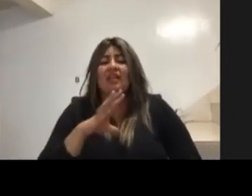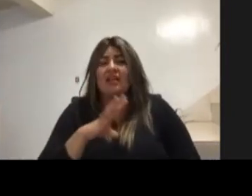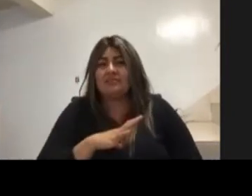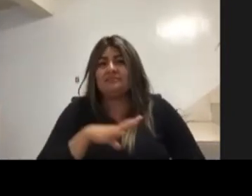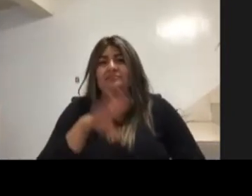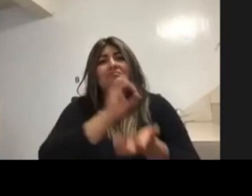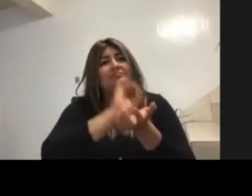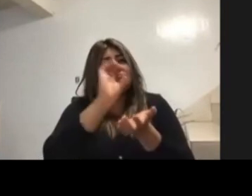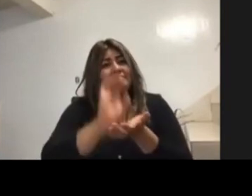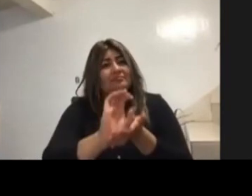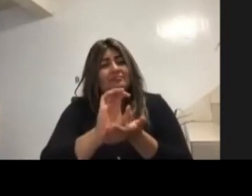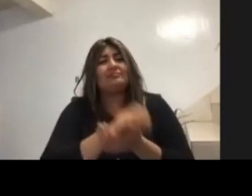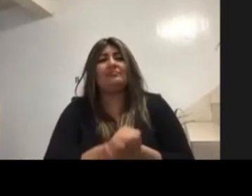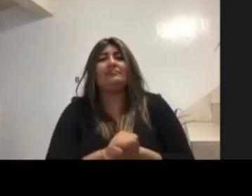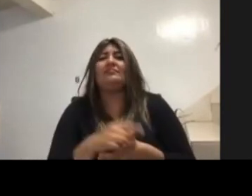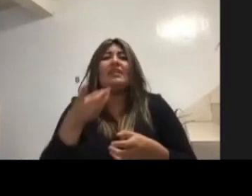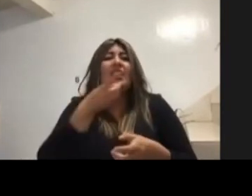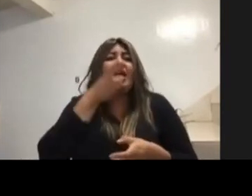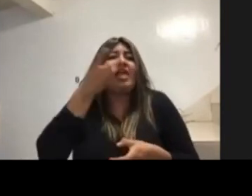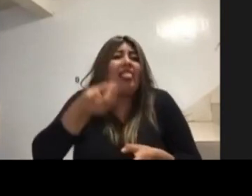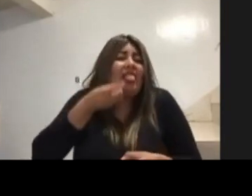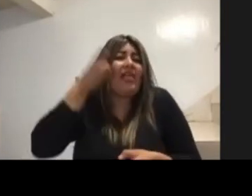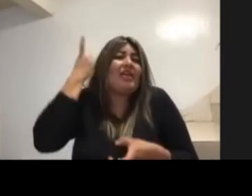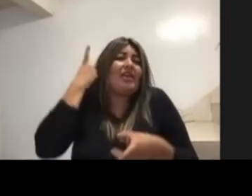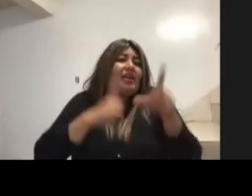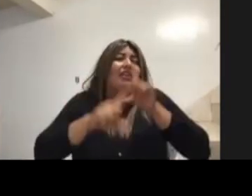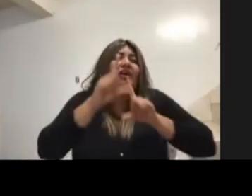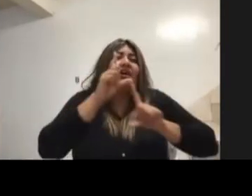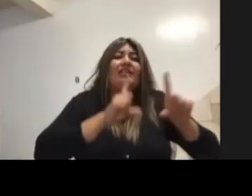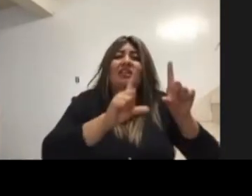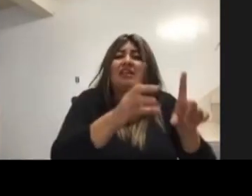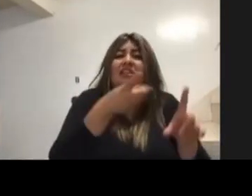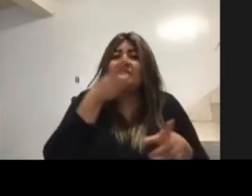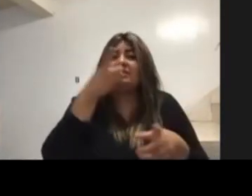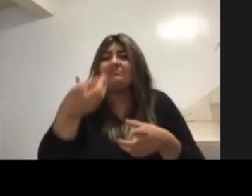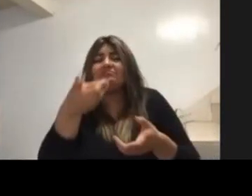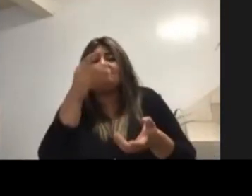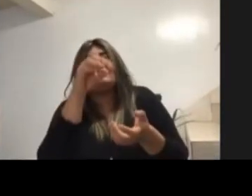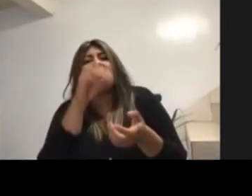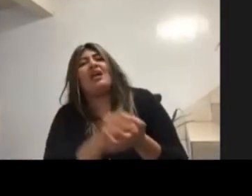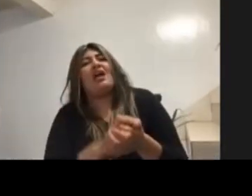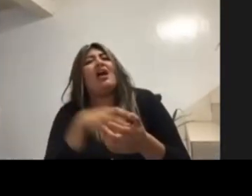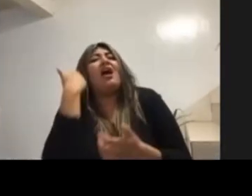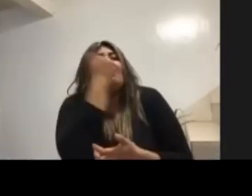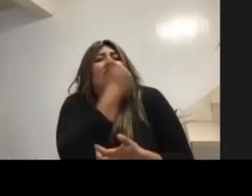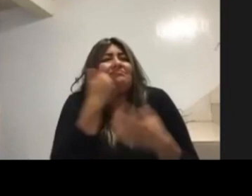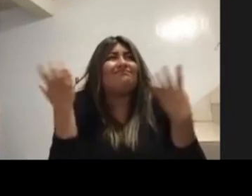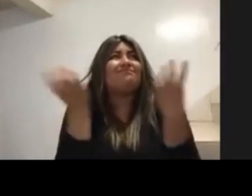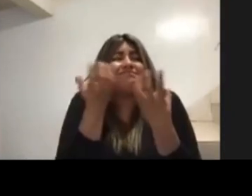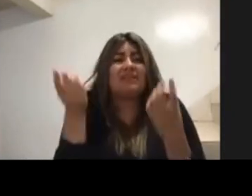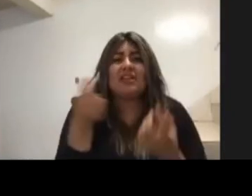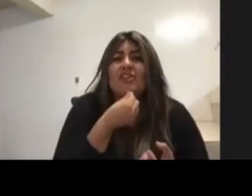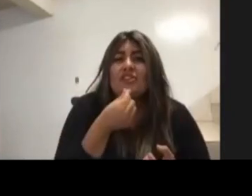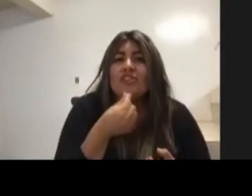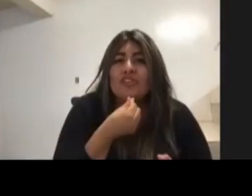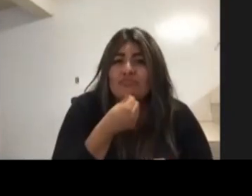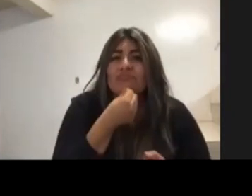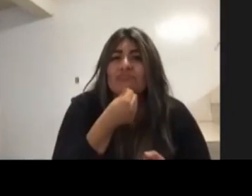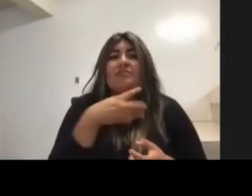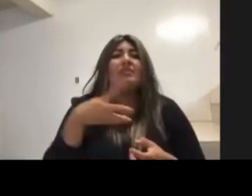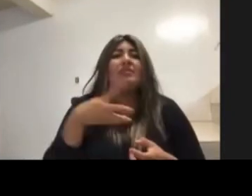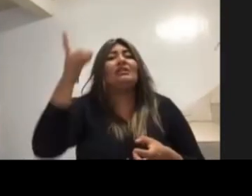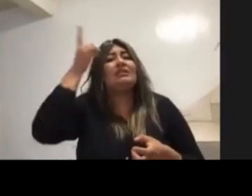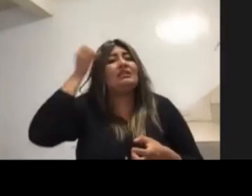Alicia, qué hacer con estos alumnos que tienen discapacidad intelectual o que tienen autismo o que tienen discapacidad